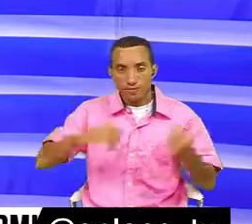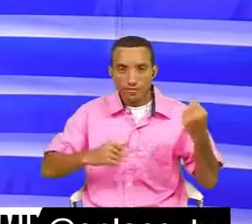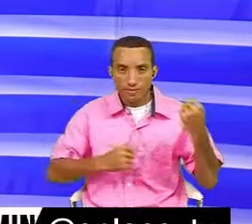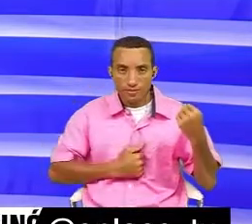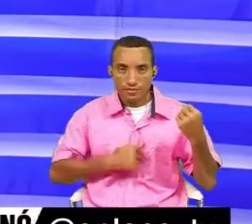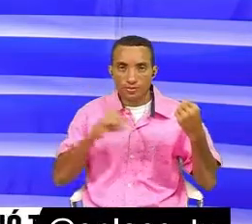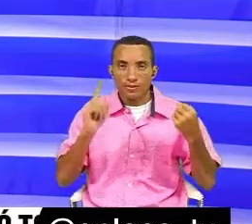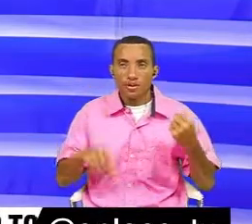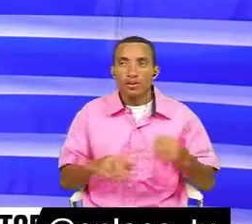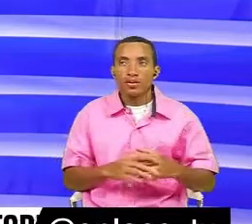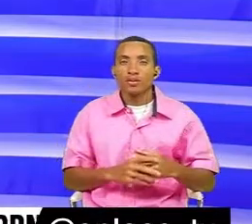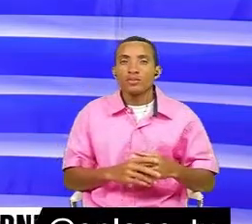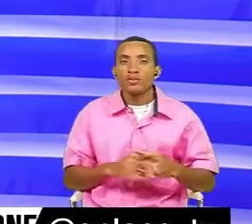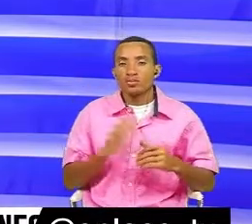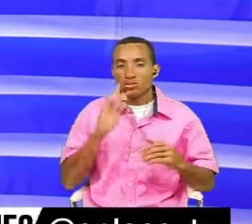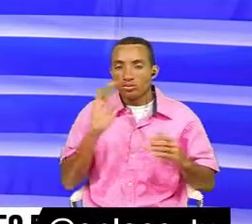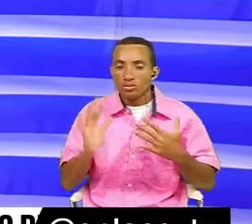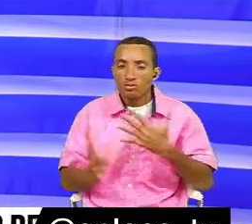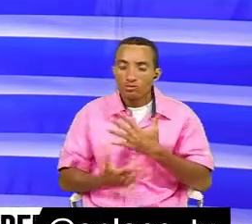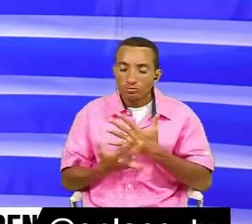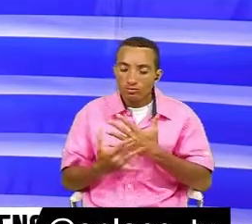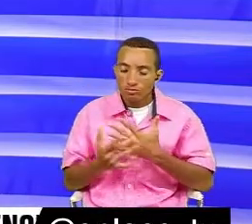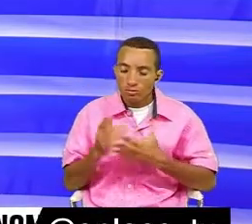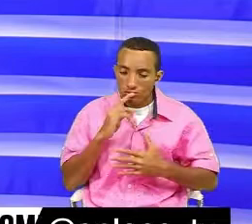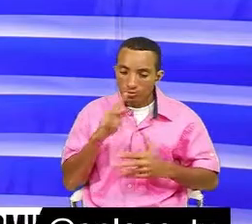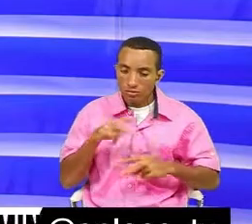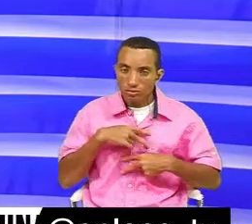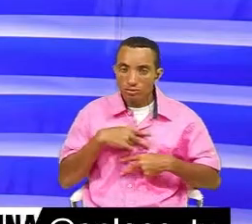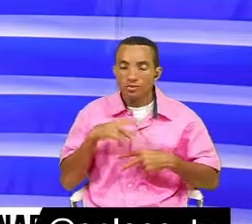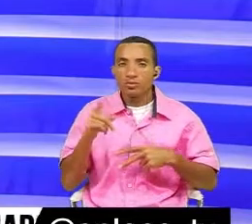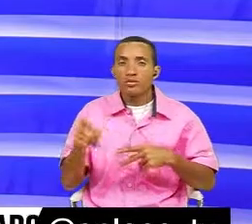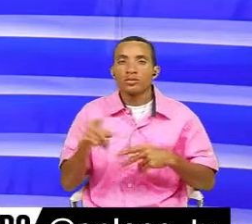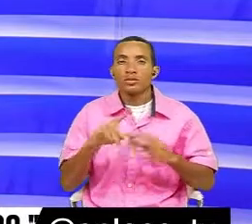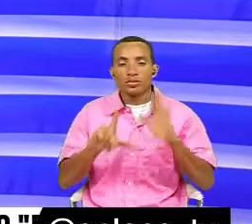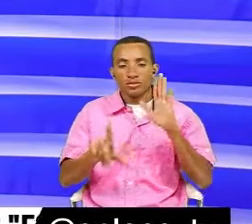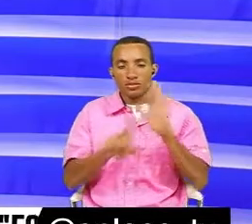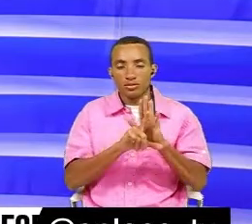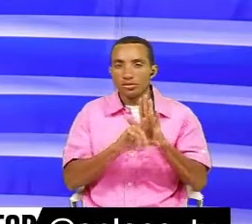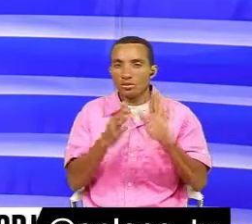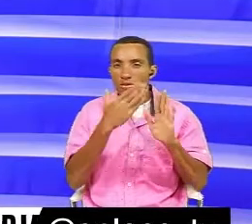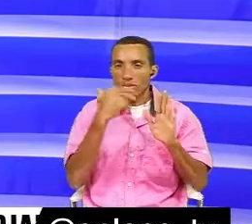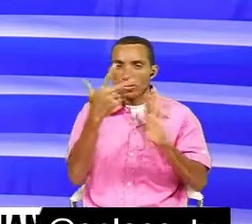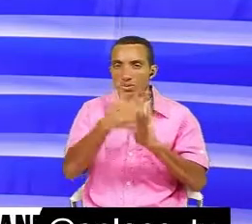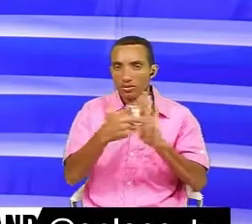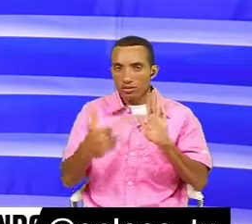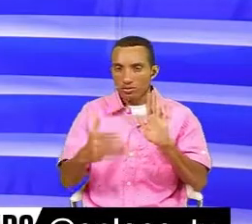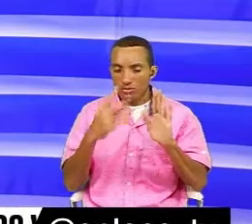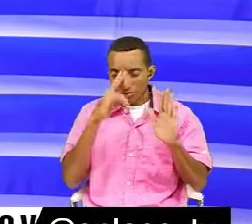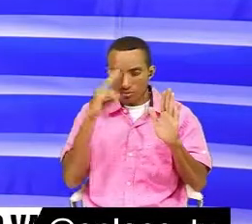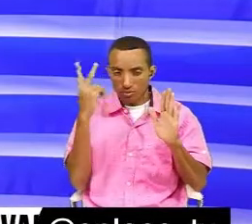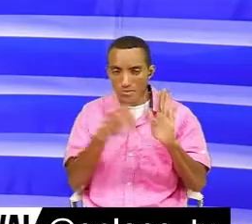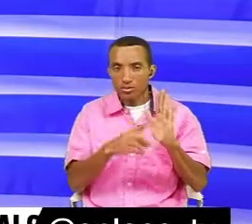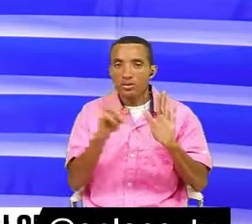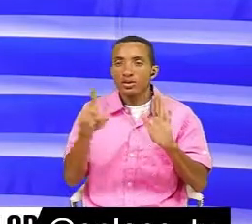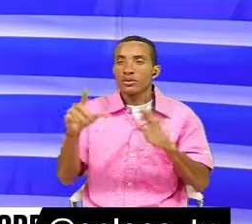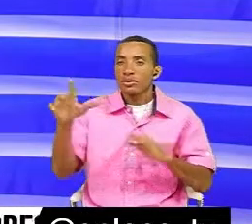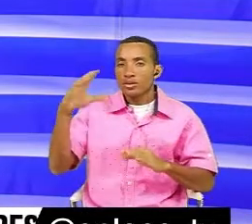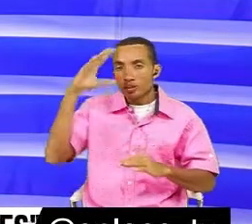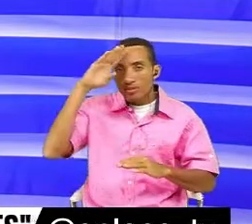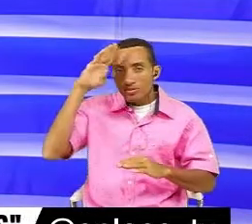buscan incentivar el sentido de pertenencia por la institucionalidad y asimismo por los héroes de la